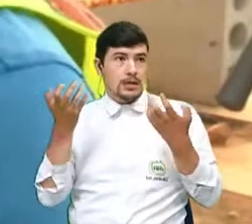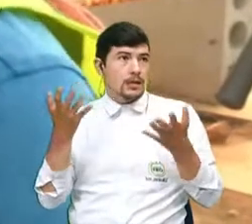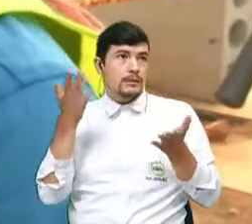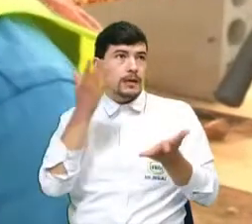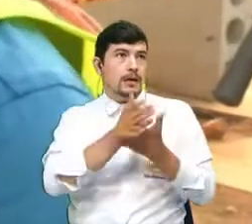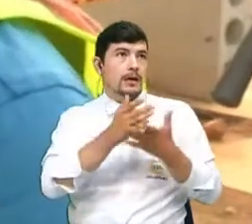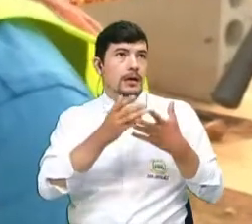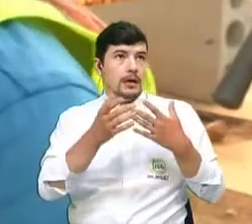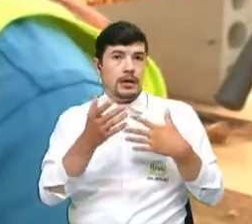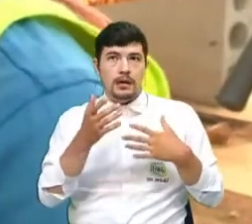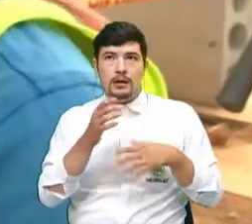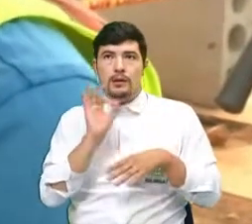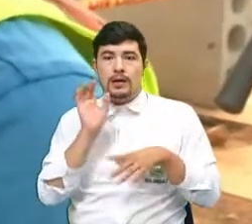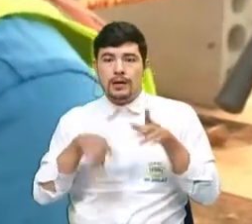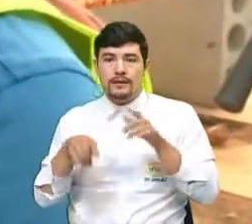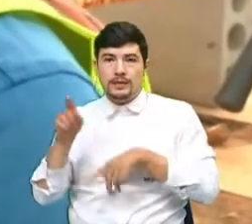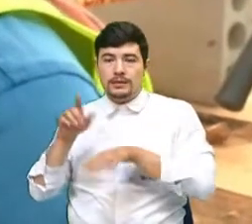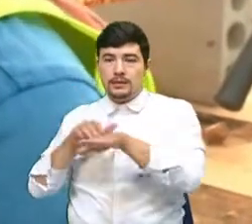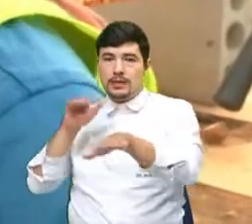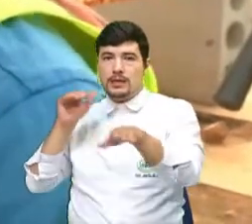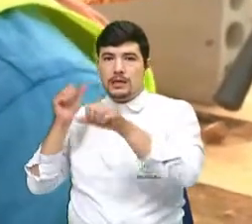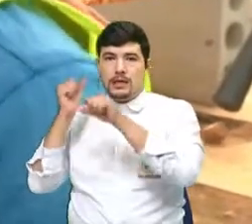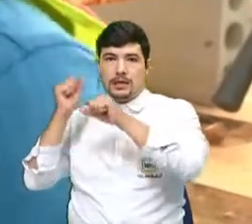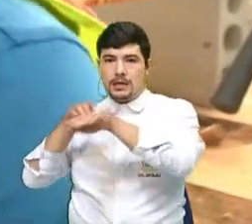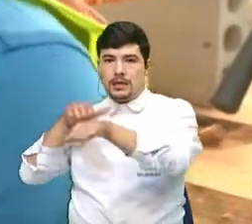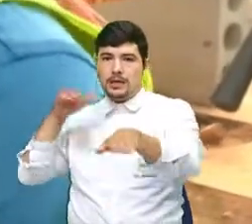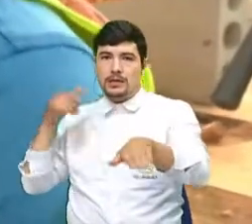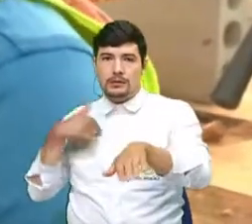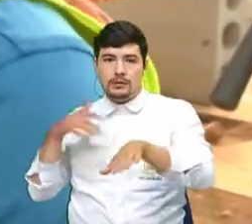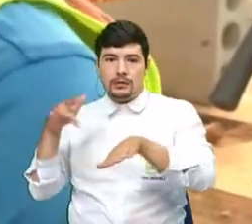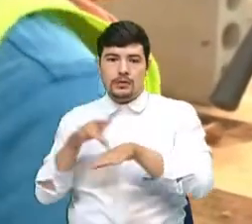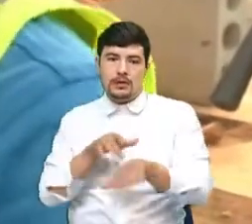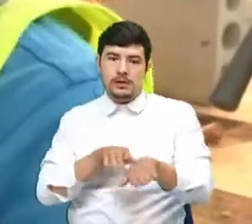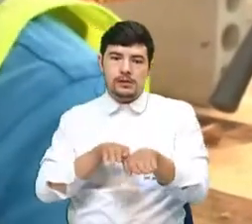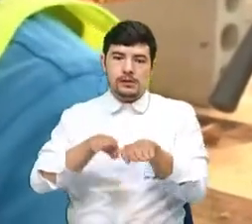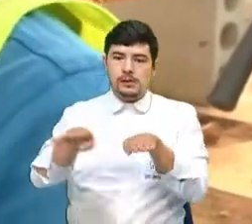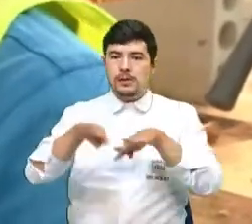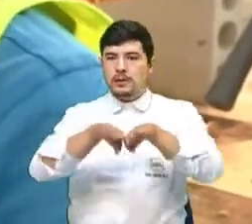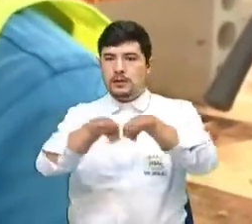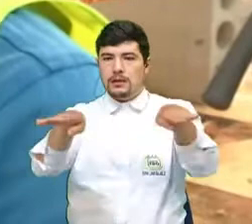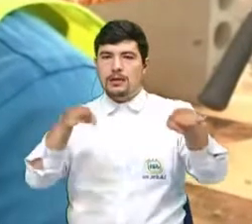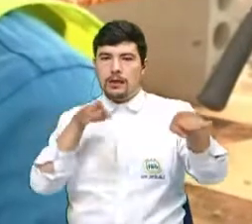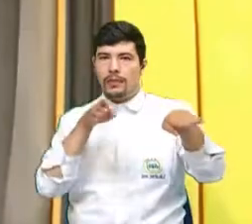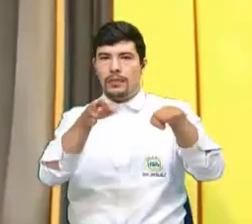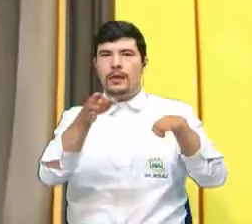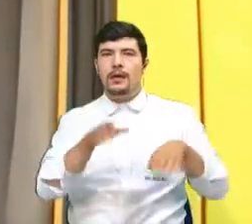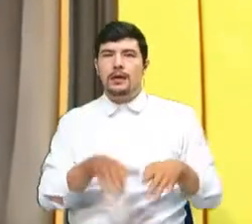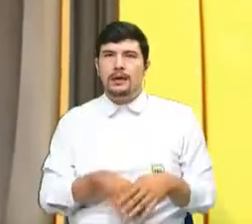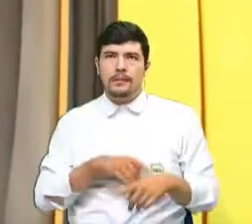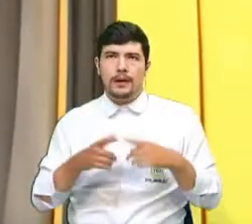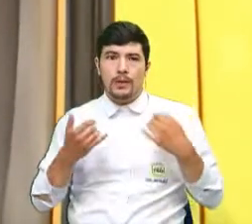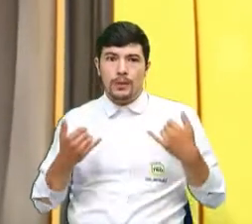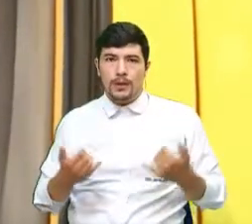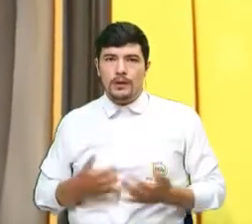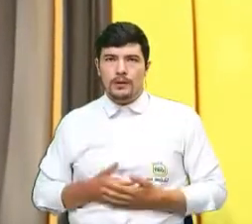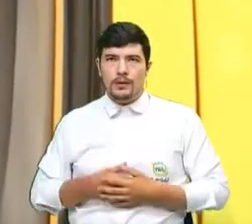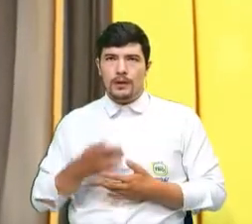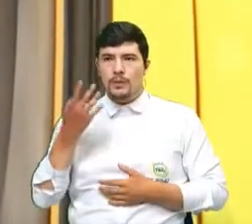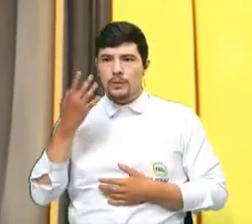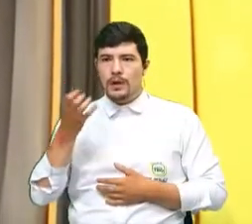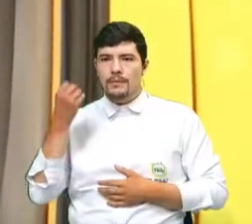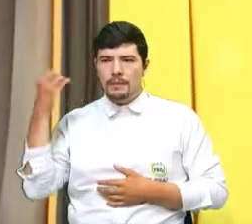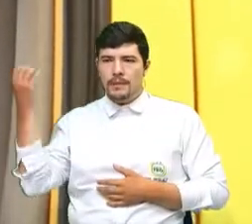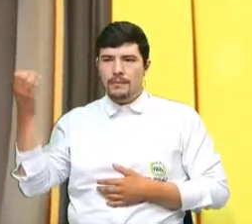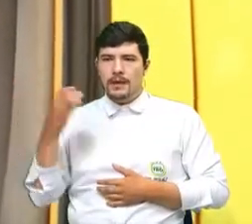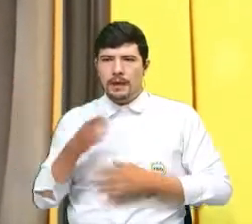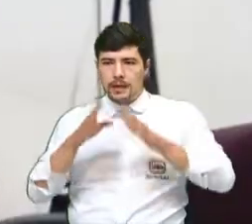uno tremendo, a veces acoso de puro carro, y tiene uno que hacer el lado y para dónde. ¿Sí? Hoy por hoy, 4 ambulancias